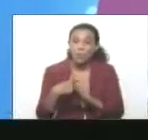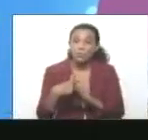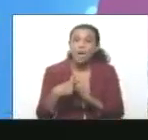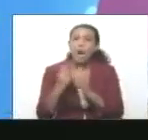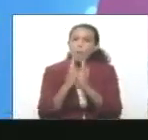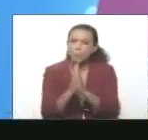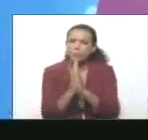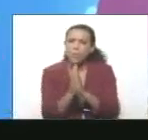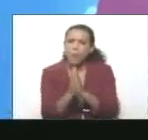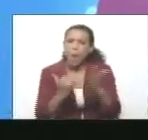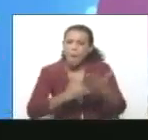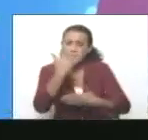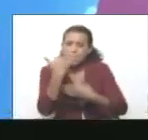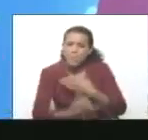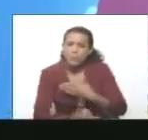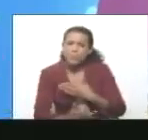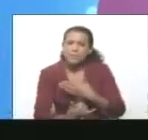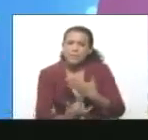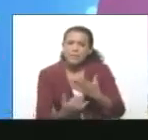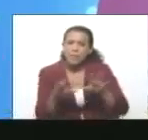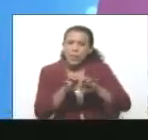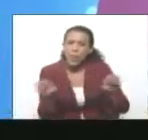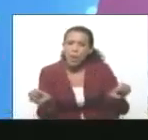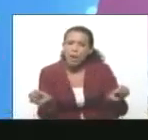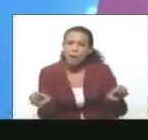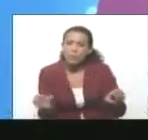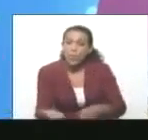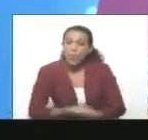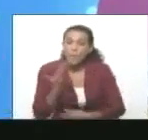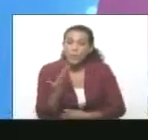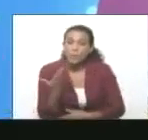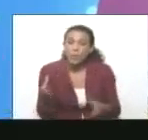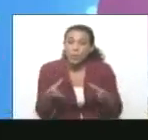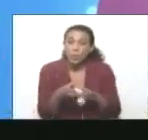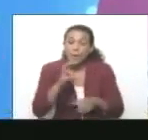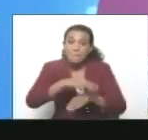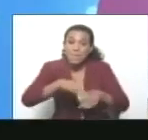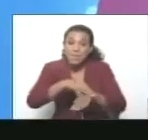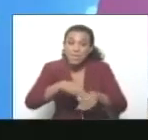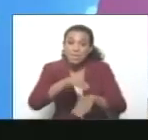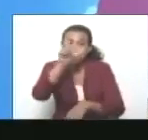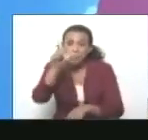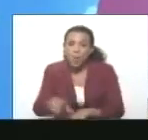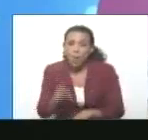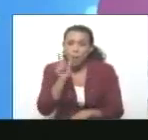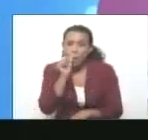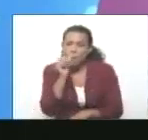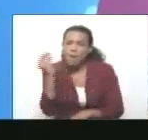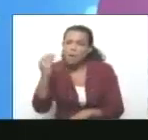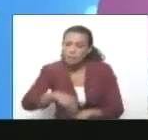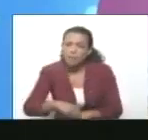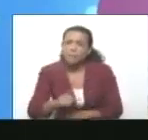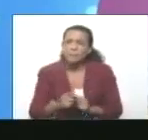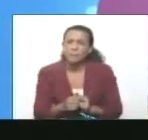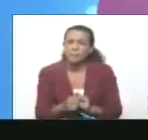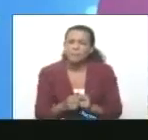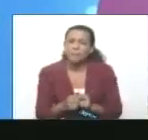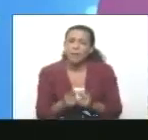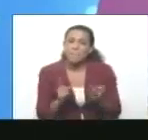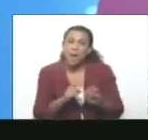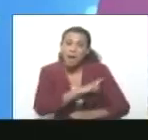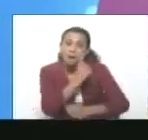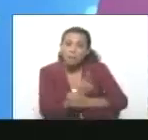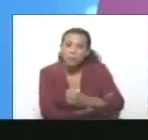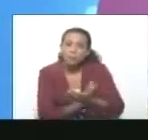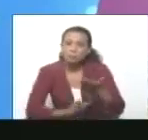todo el programa de cooperación con educación. Tuvo una importante reunión con el ministro Marco Torres, firmamos un acuerdo para reforzar